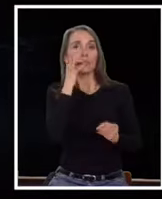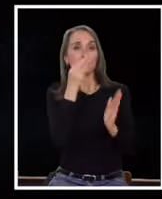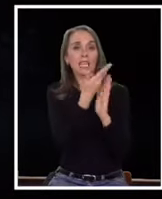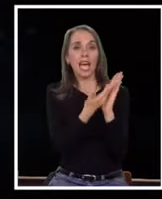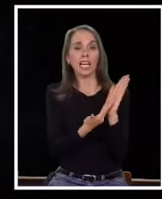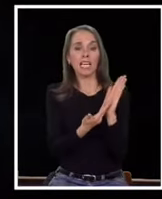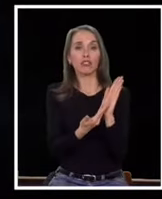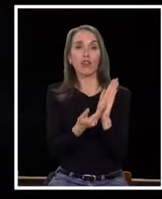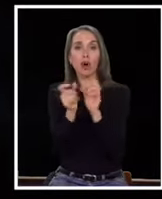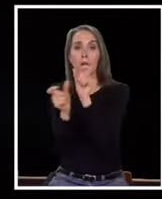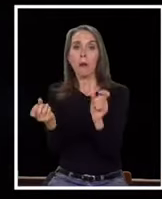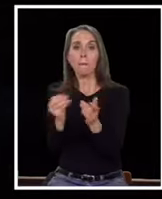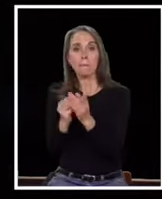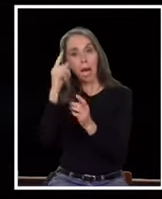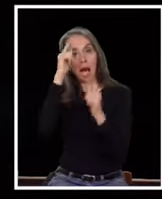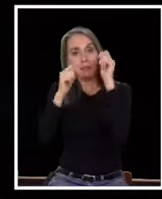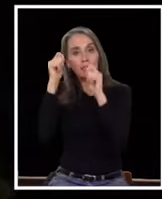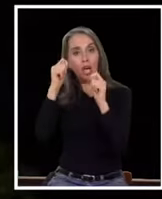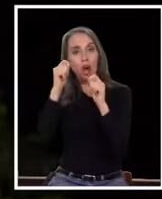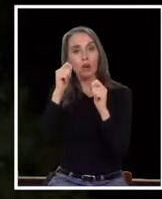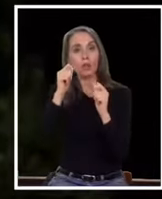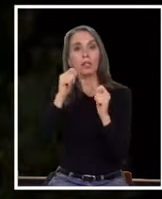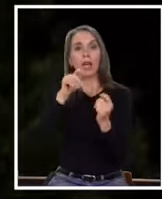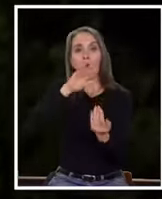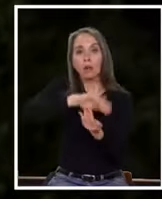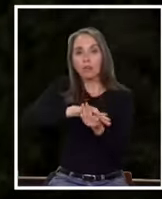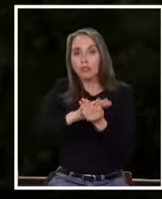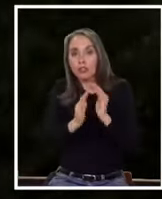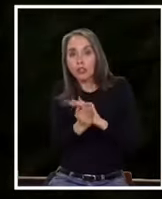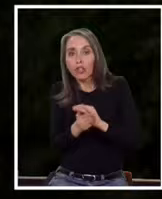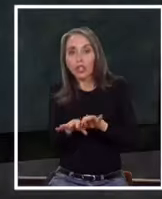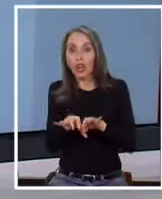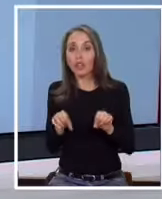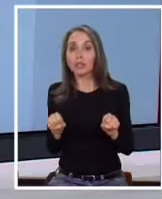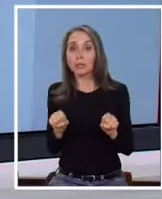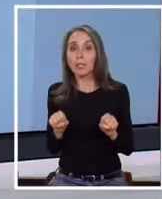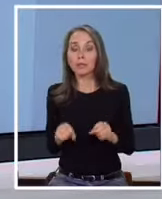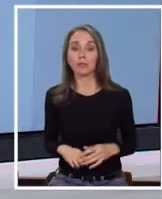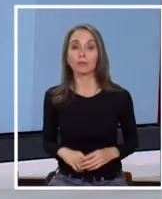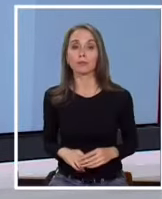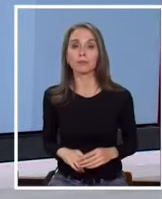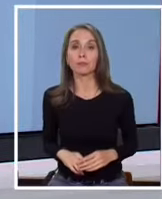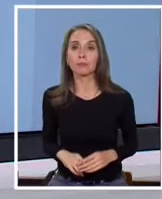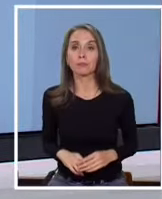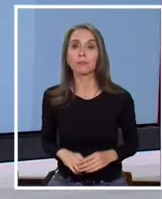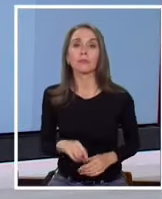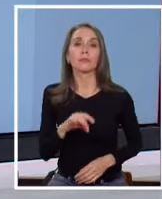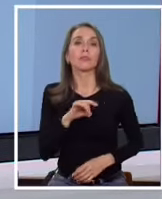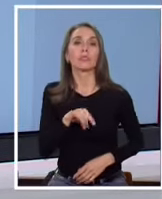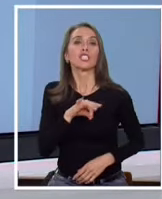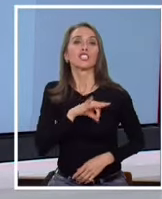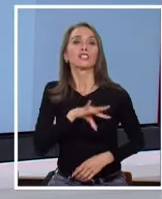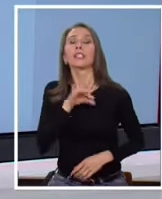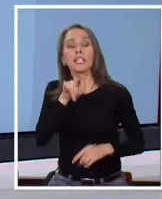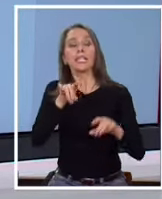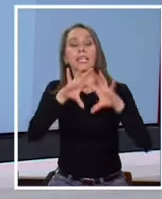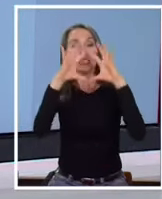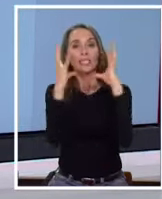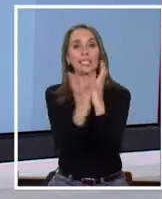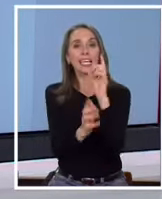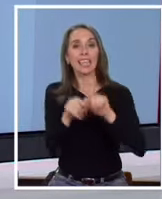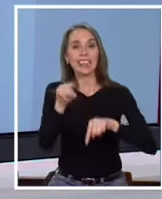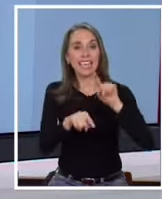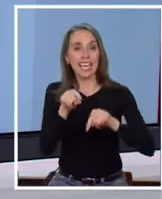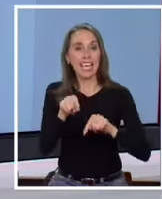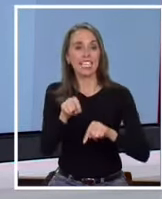solo alimentarán más teorías de conspiración. Y de vuelta a la tierra. Los Jaivas lo hacen